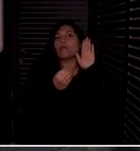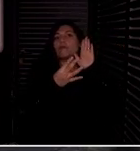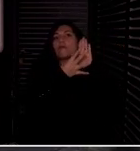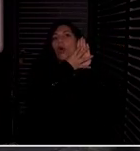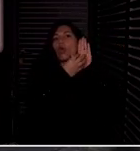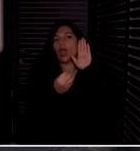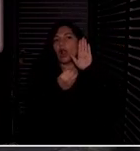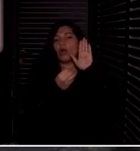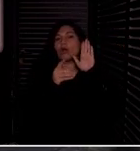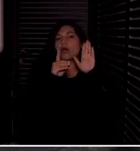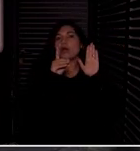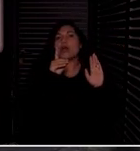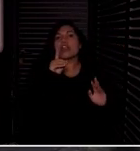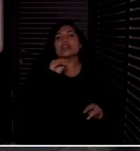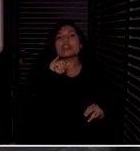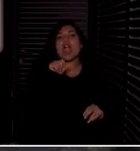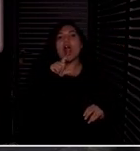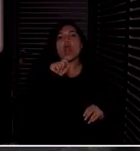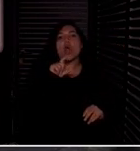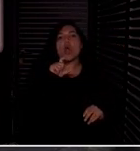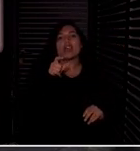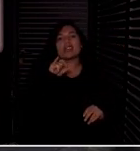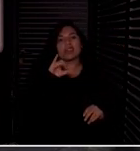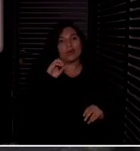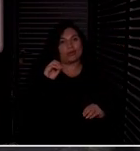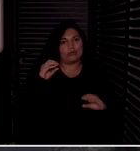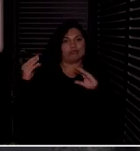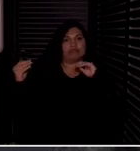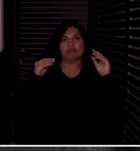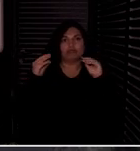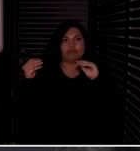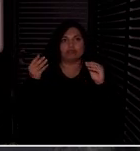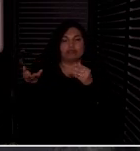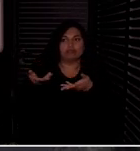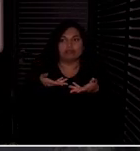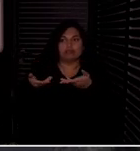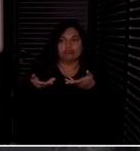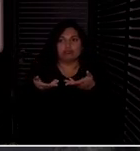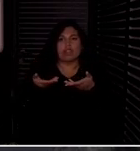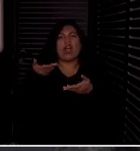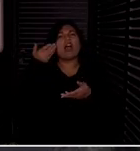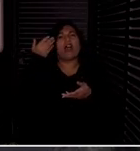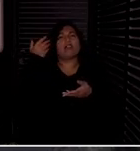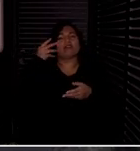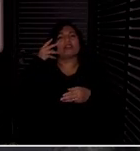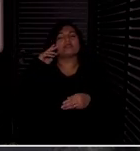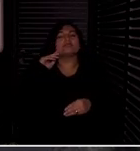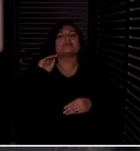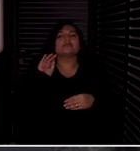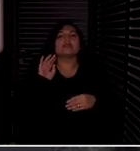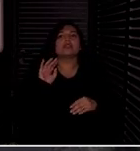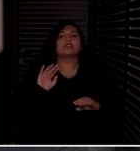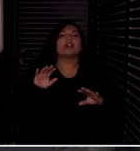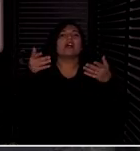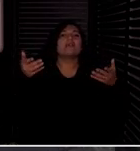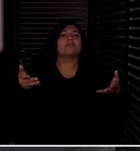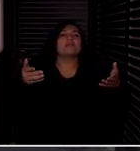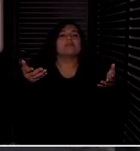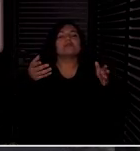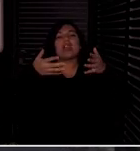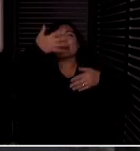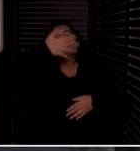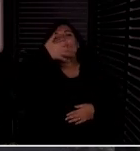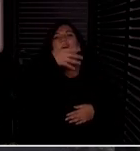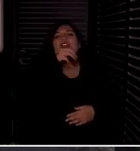da igual si remiten a Freire, pero es que nos prometieron el apagón analógico, la nueva televisión de alta definición, todos estos